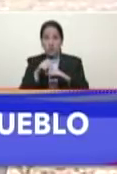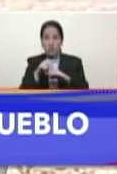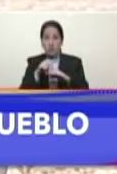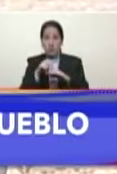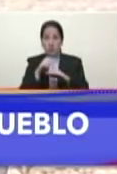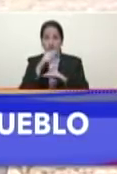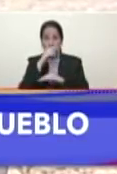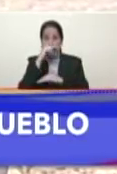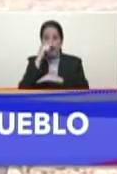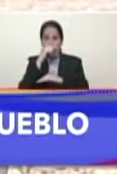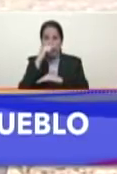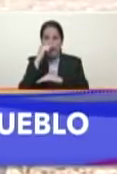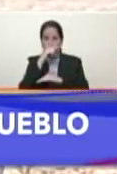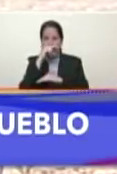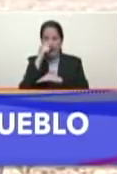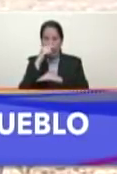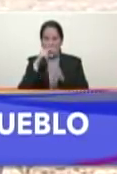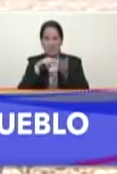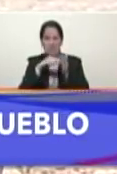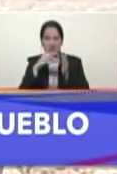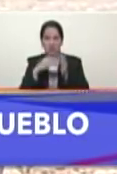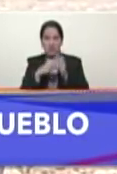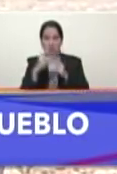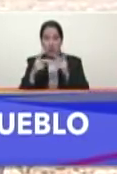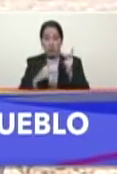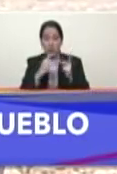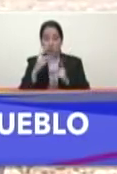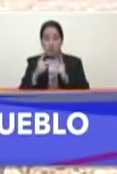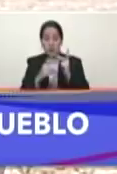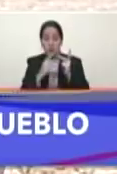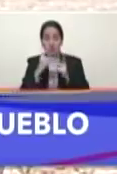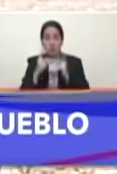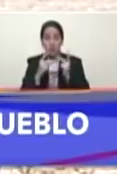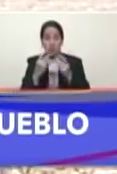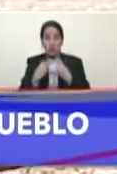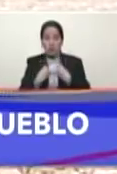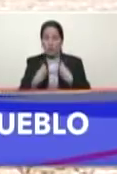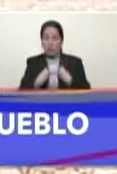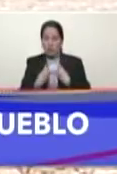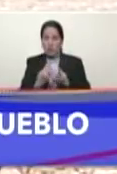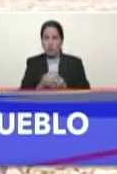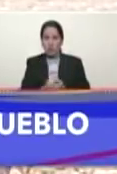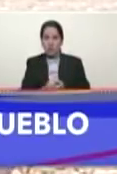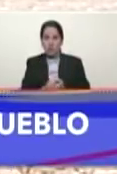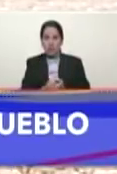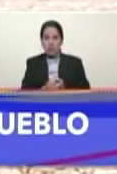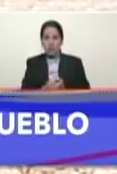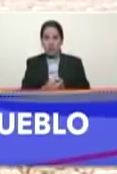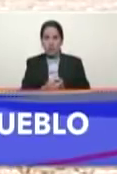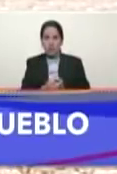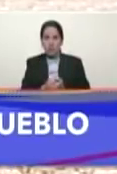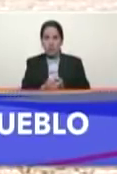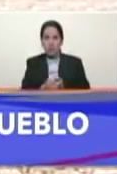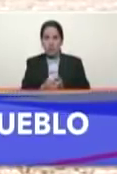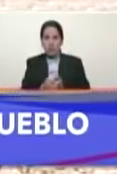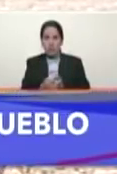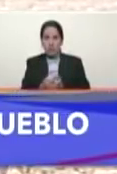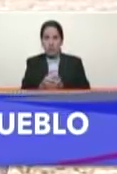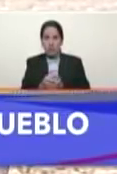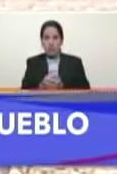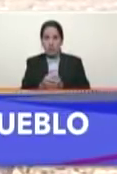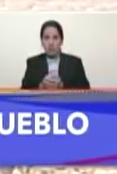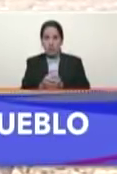significa el proceso que estamos viviendo? Bueno, que el imperio nos bloquea, nos amenaza, nos persigue económica